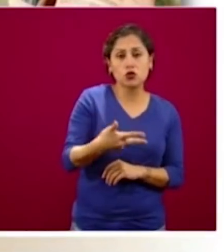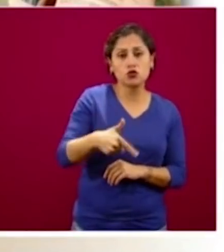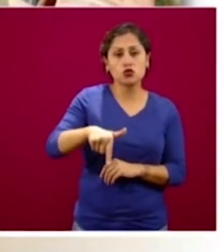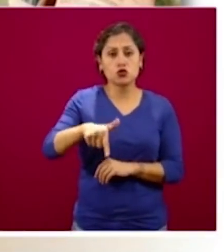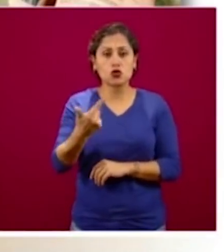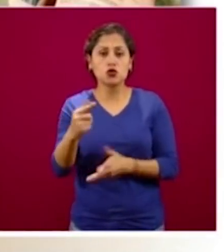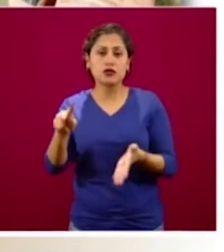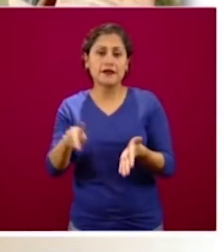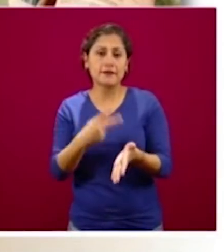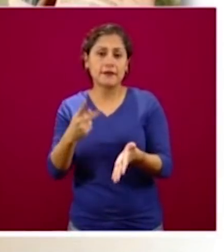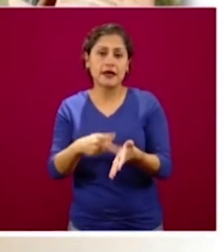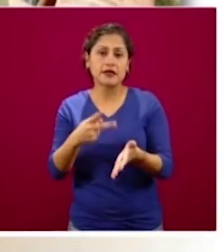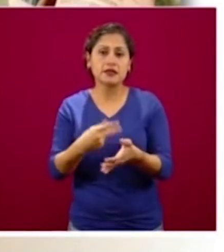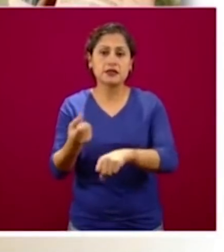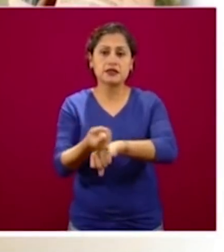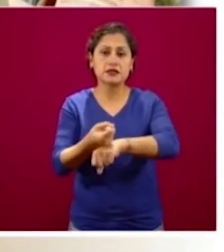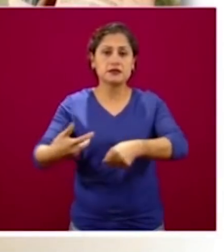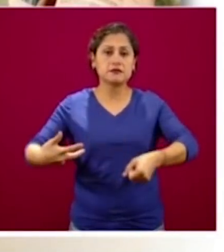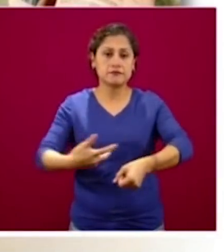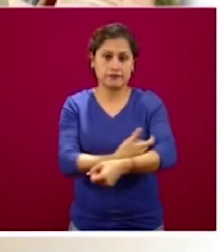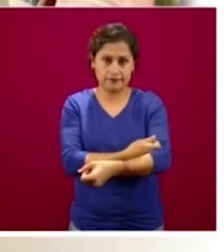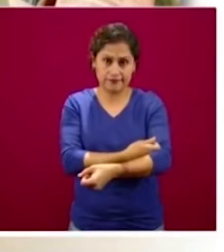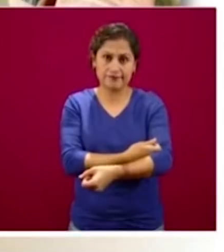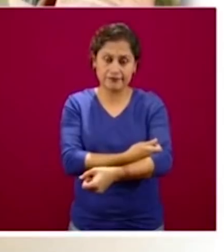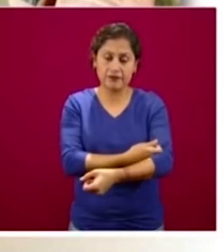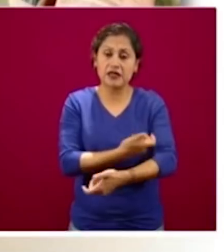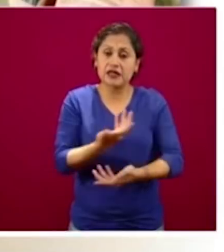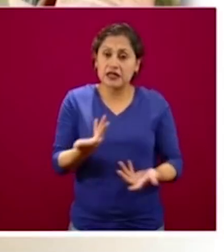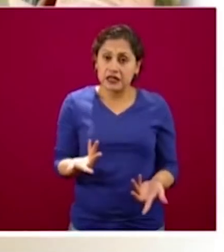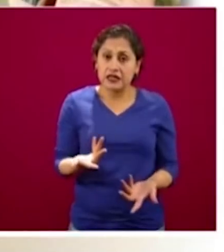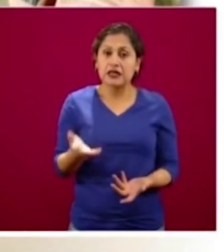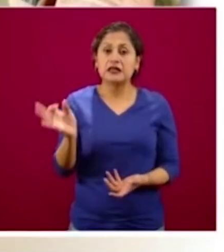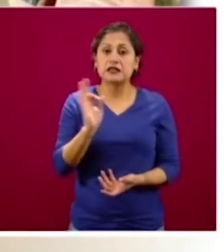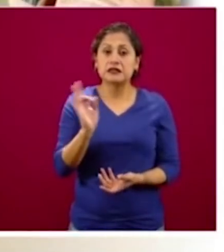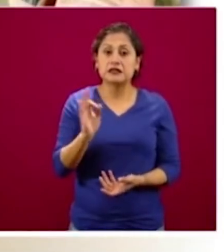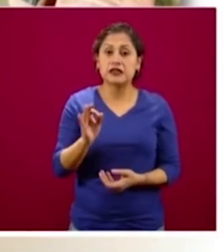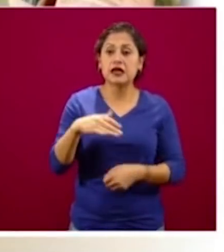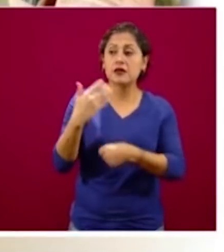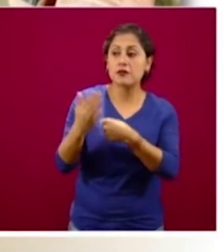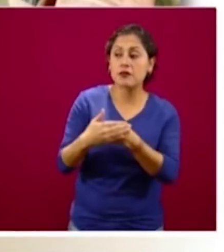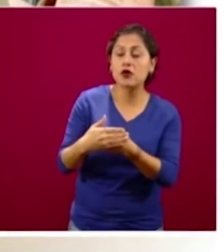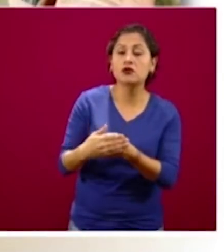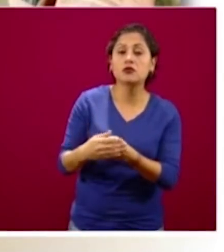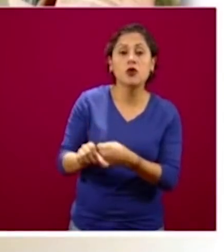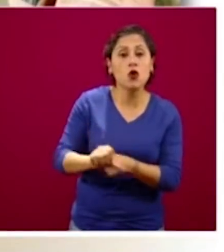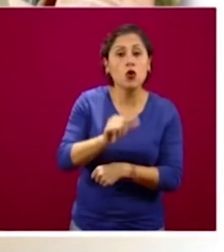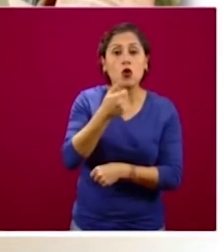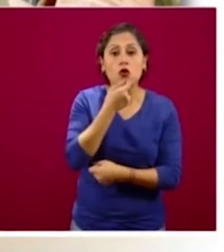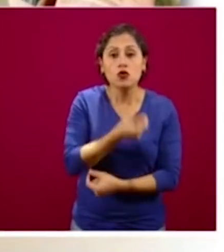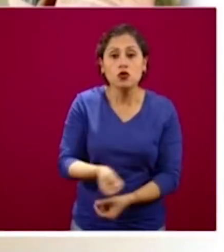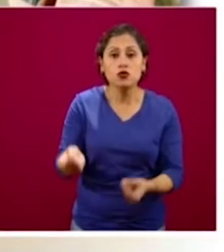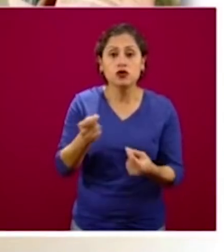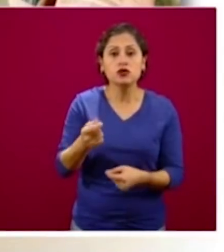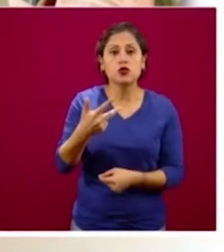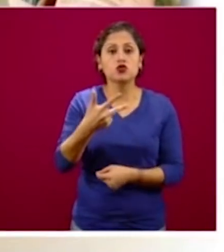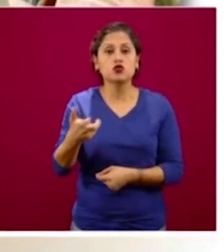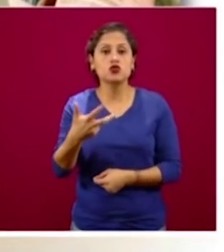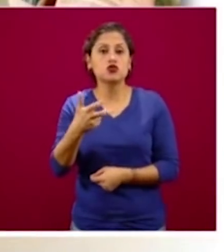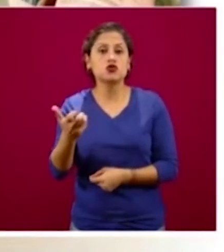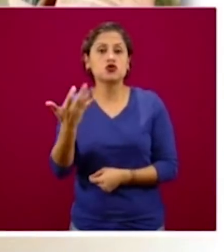transfusiones. Y si en un mes tenemos un grupo de nuevos diagnósticos de 800 a 850